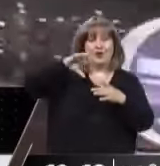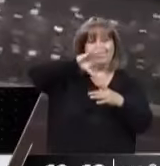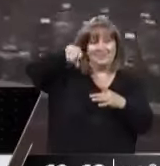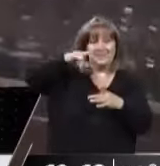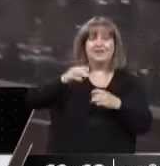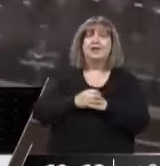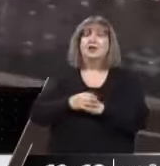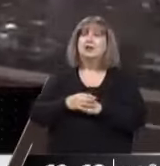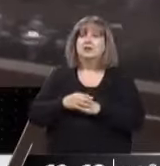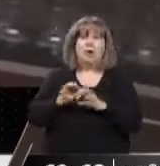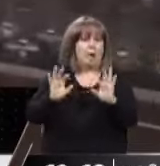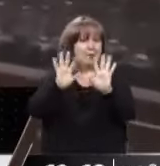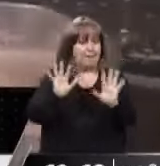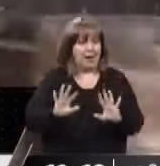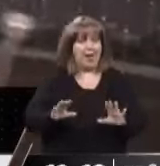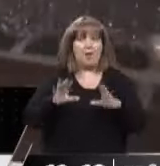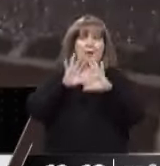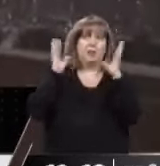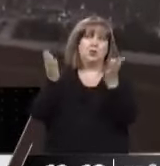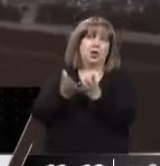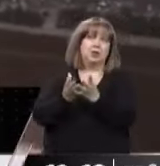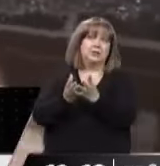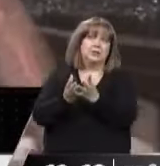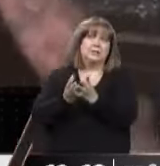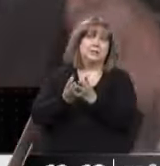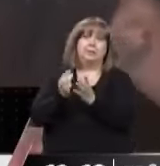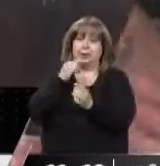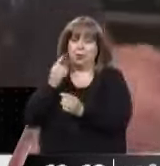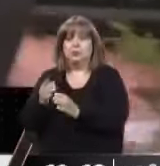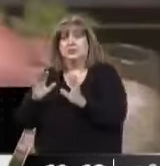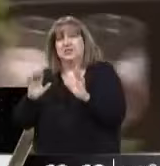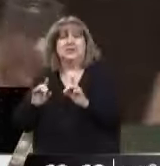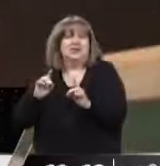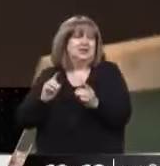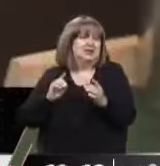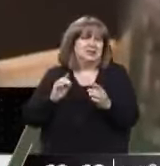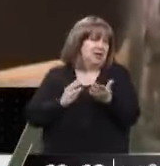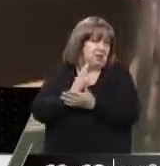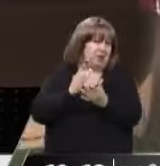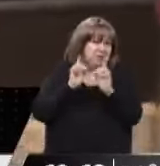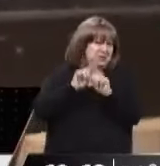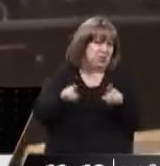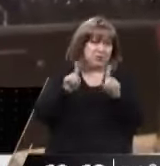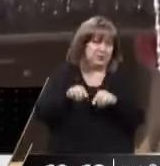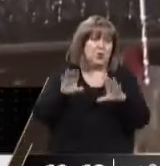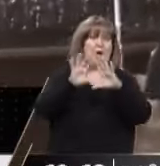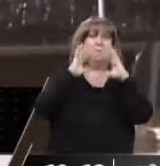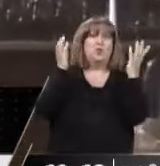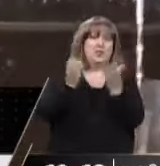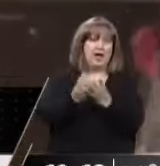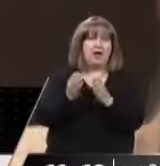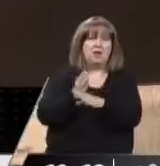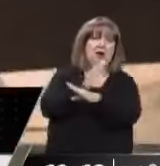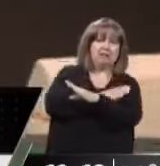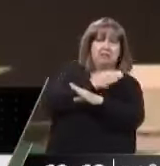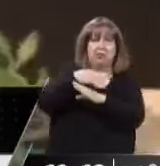¿Y eso todo para el Mundial? Para el Mundial, sí, después, antes del Mundial, en todo momento. Buenas promociones. Sí, todo